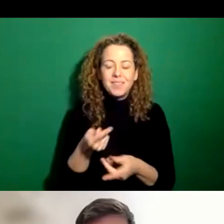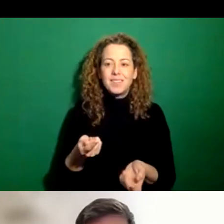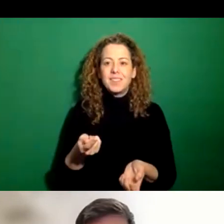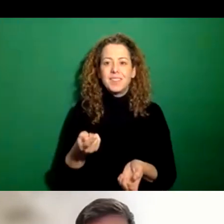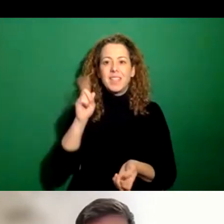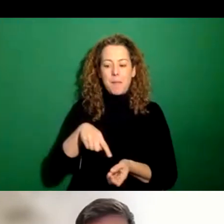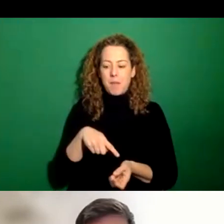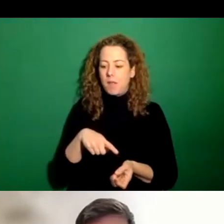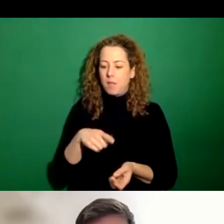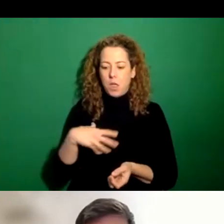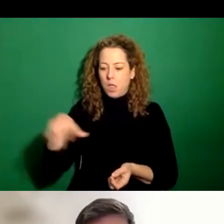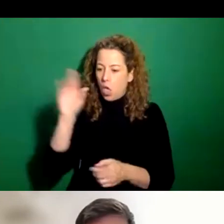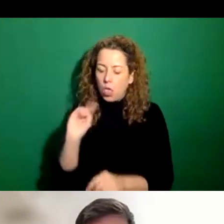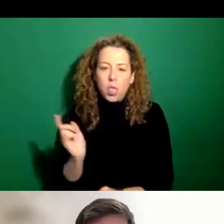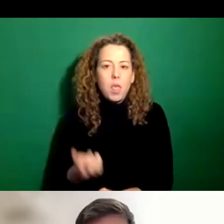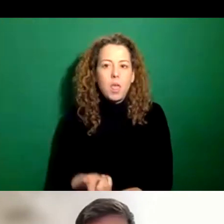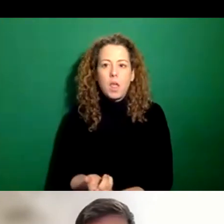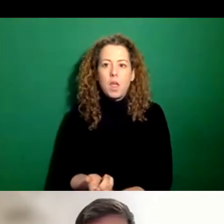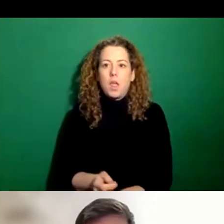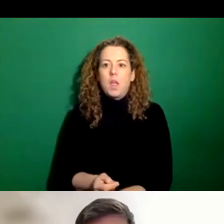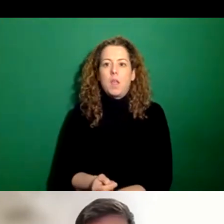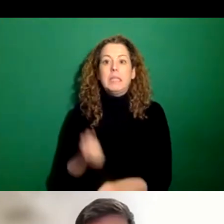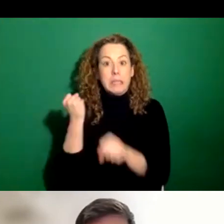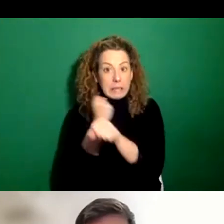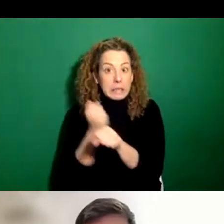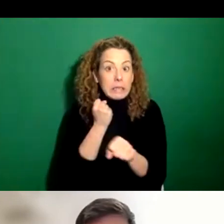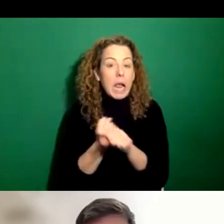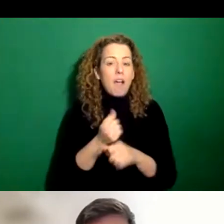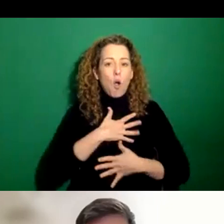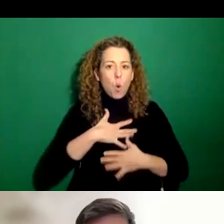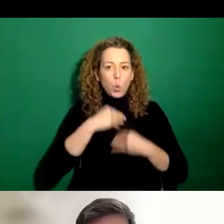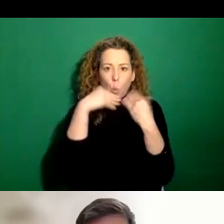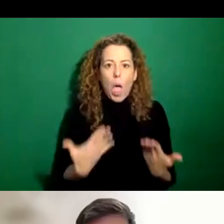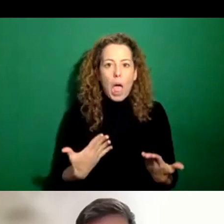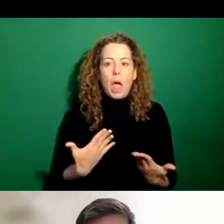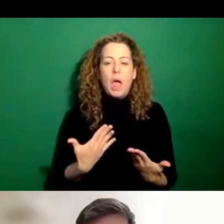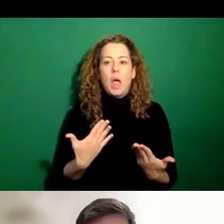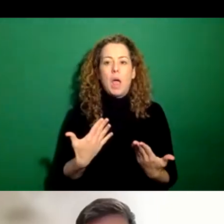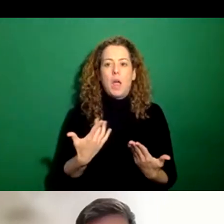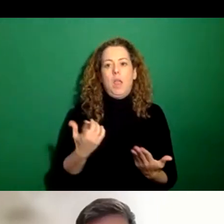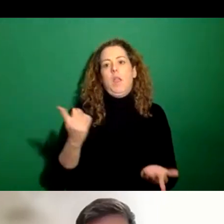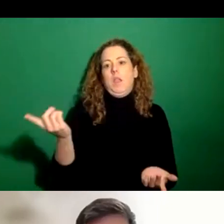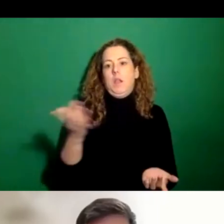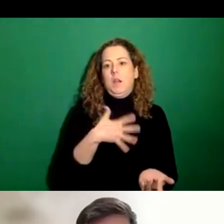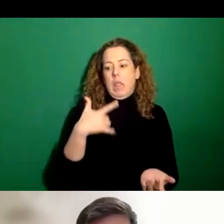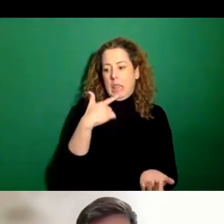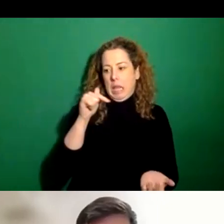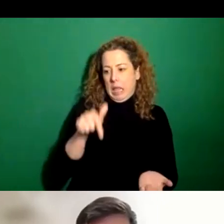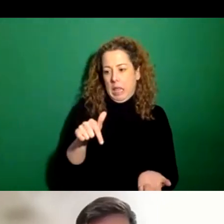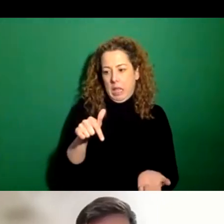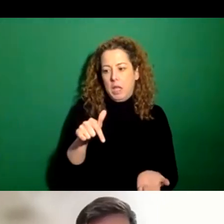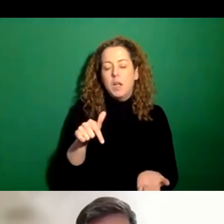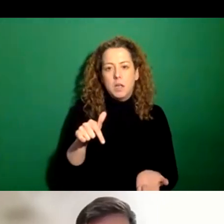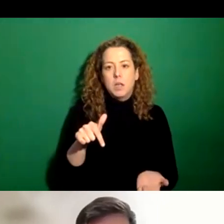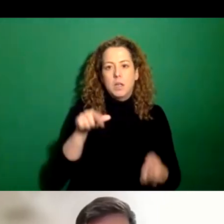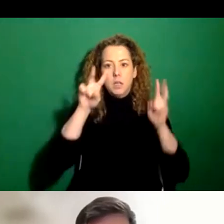muchas incomprensiones, entiendo, mucho trabajo y mucha buena voluntad. Decir, con lo cual también aquí ya, además, que lo que dice